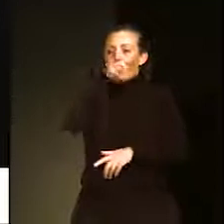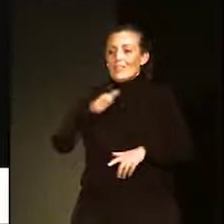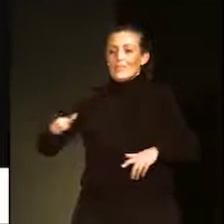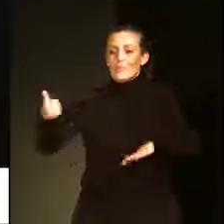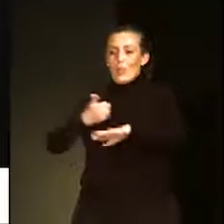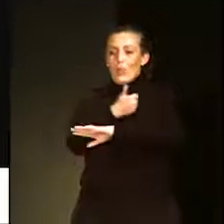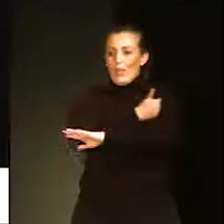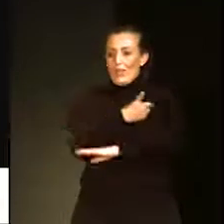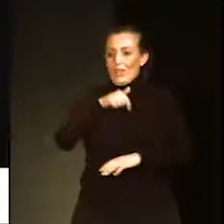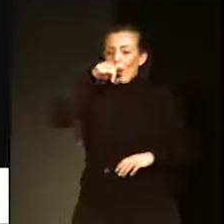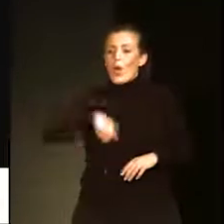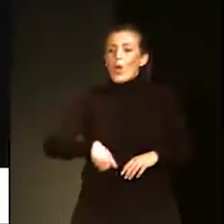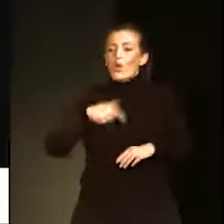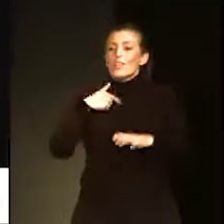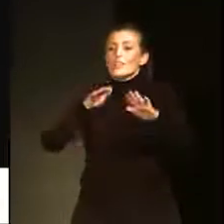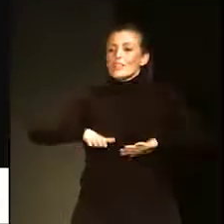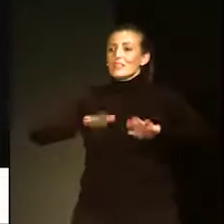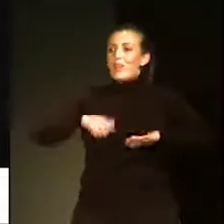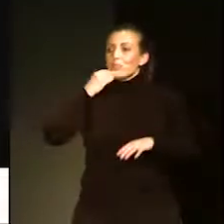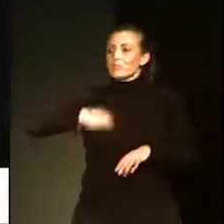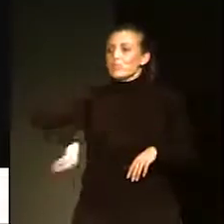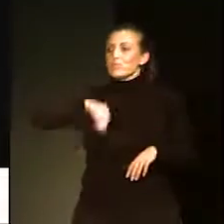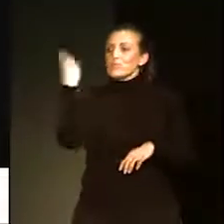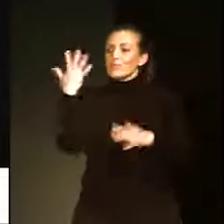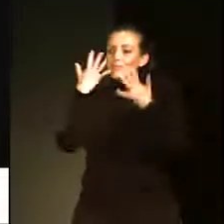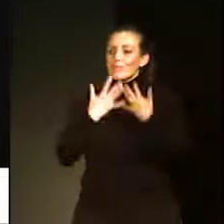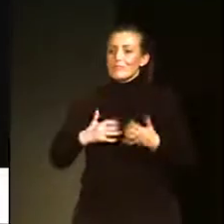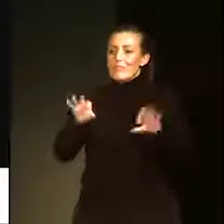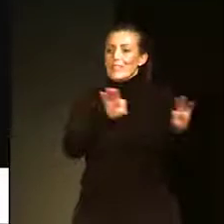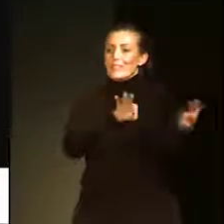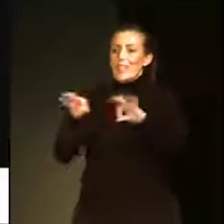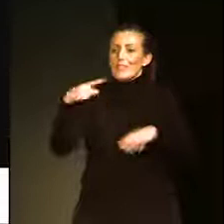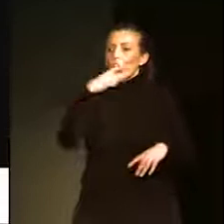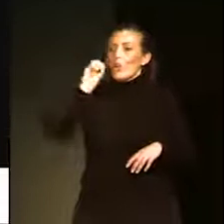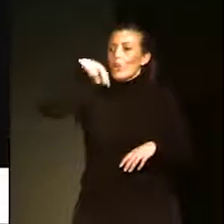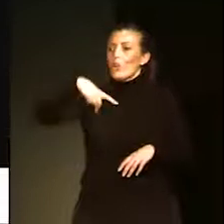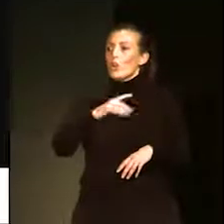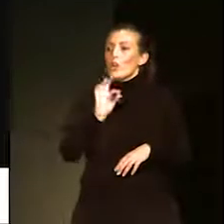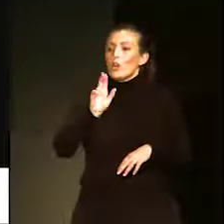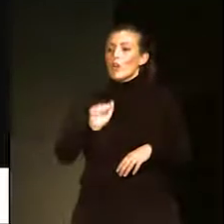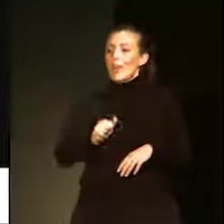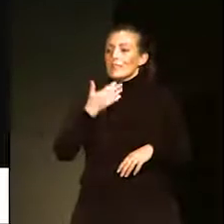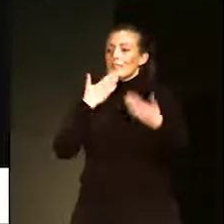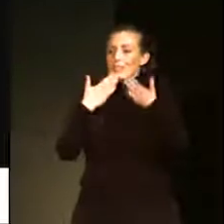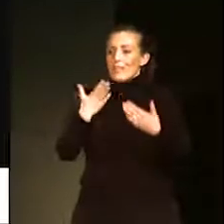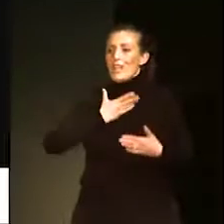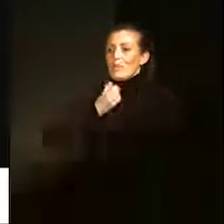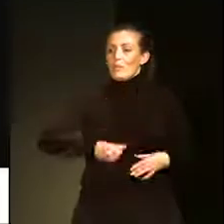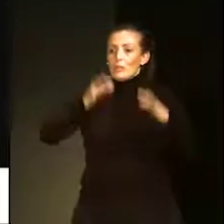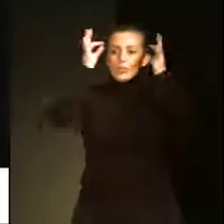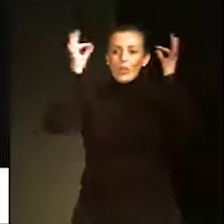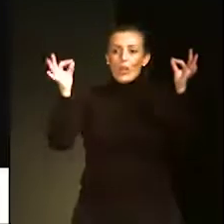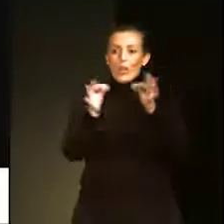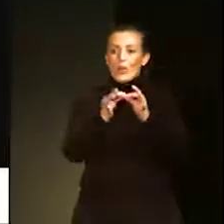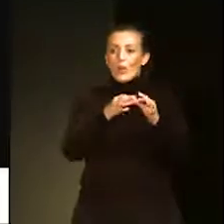Hoy estamos aquí, en este estupendo Teatro Góngora, por el empeño entusiasta del Ayuntamiento de Córdoba, que a través